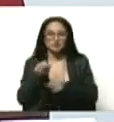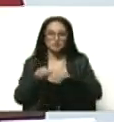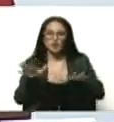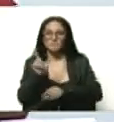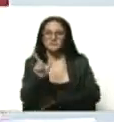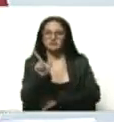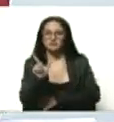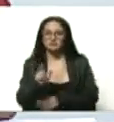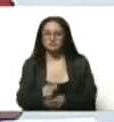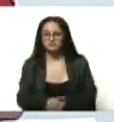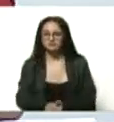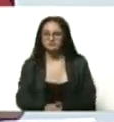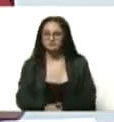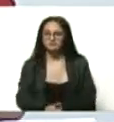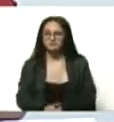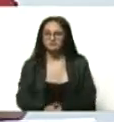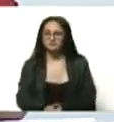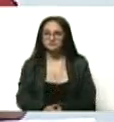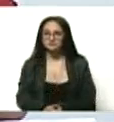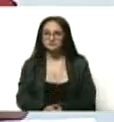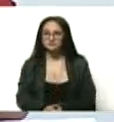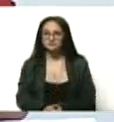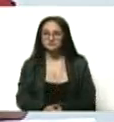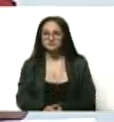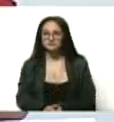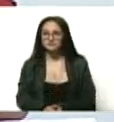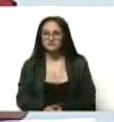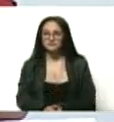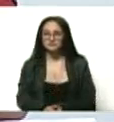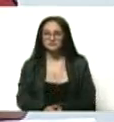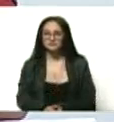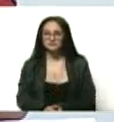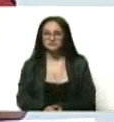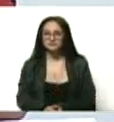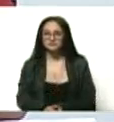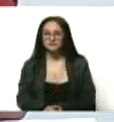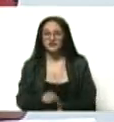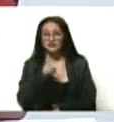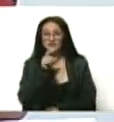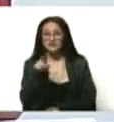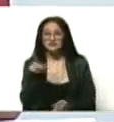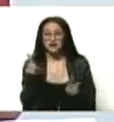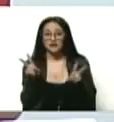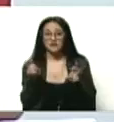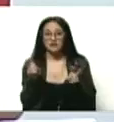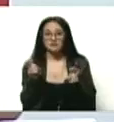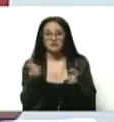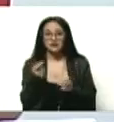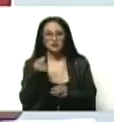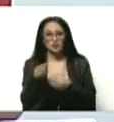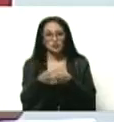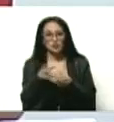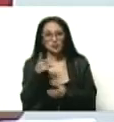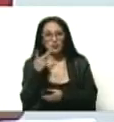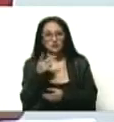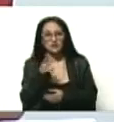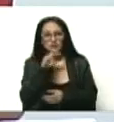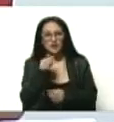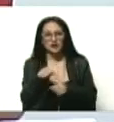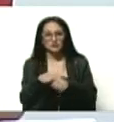respecto al ejemplo, es difícil ese tema, ¿no? Porque es que ningún partido tiene la